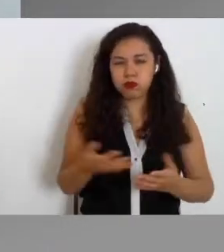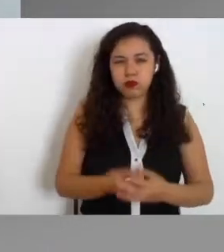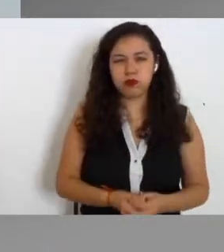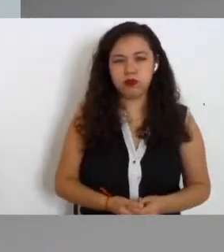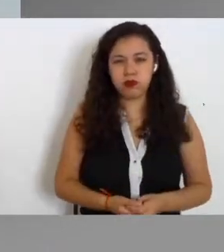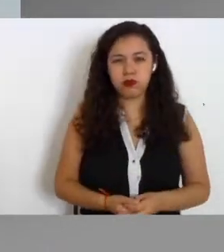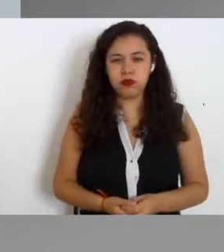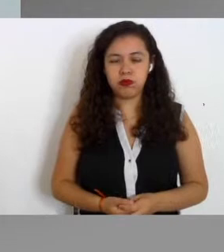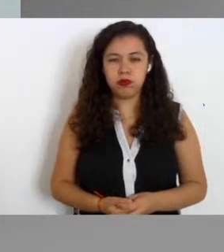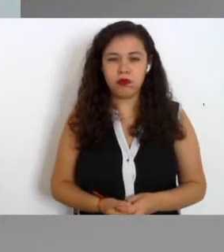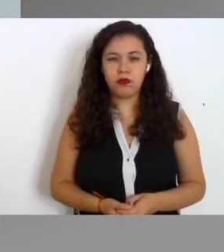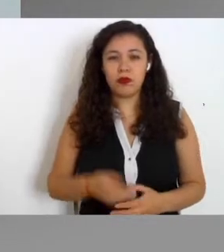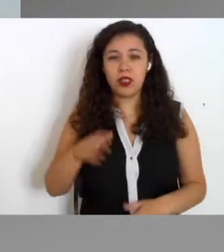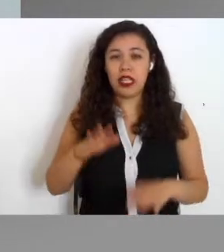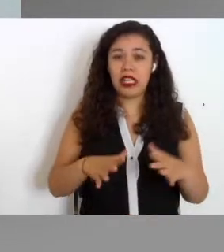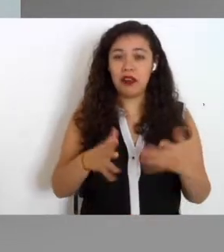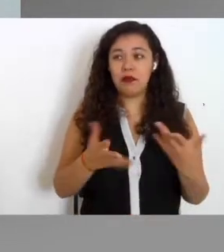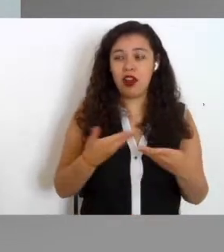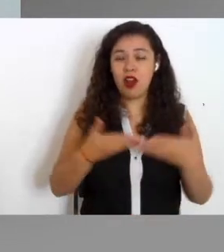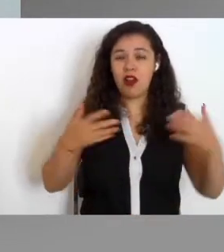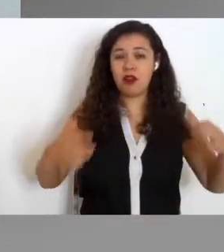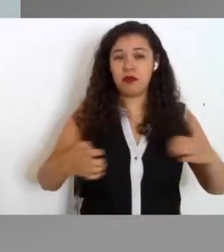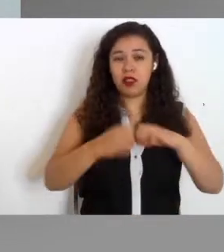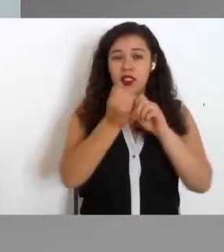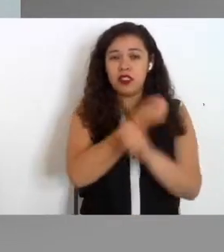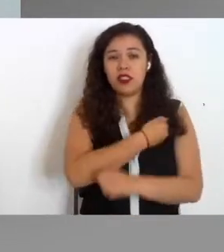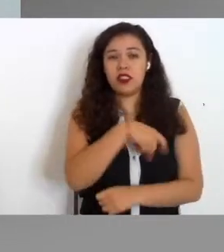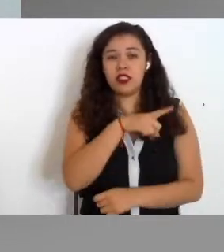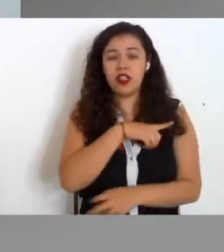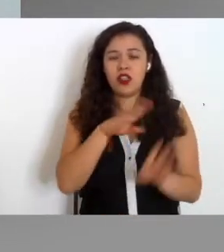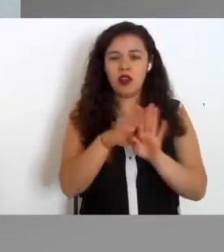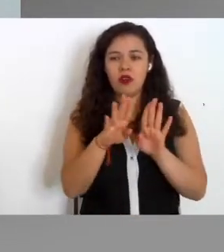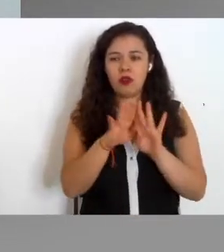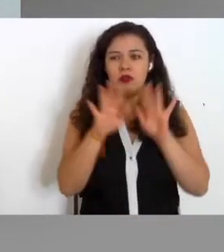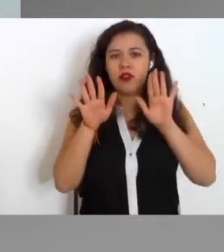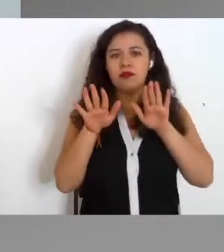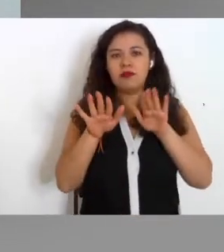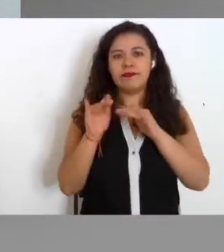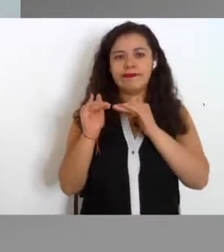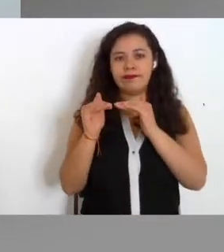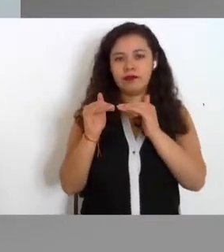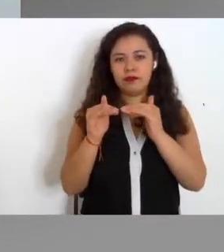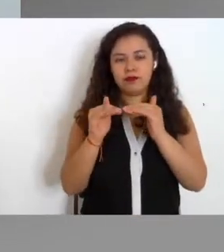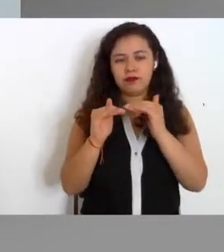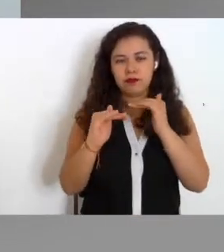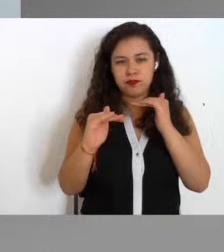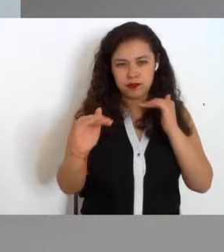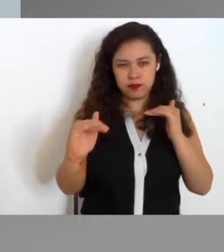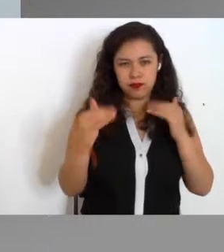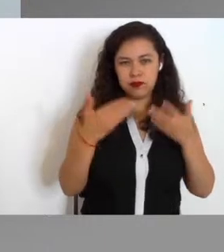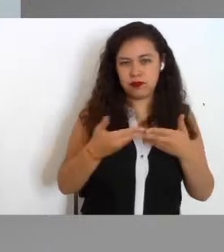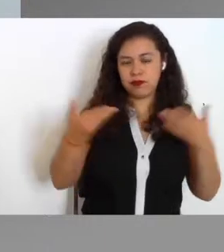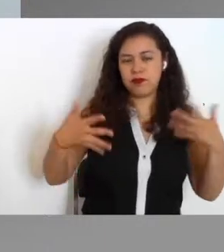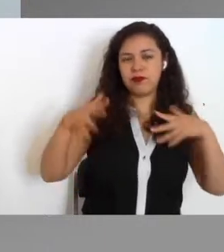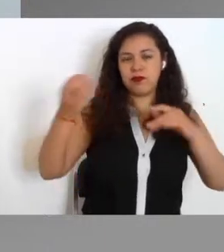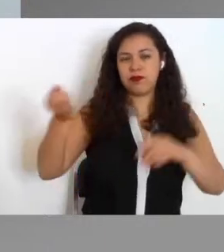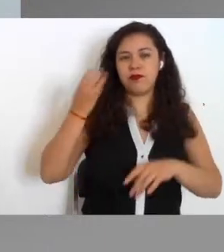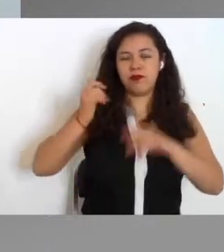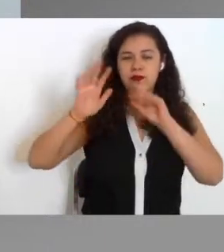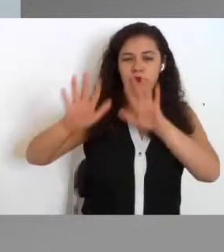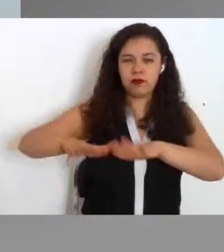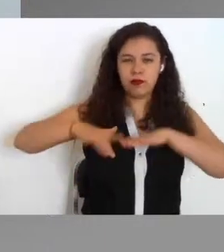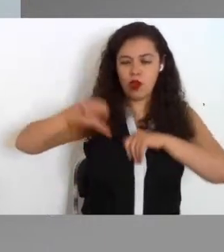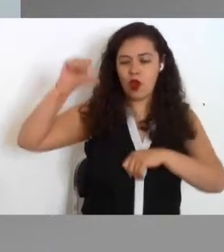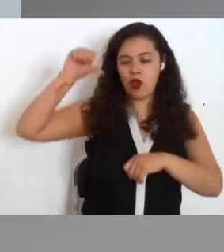neutralizados un poco por la pandemia. Y hoy, con este foro, hoy, mañana,